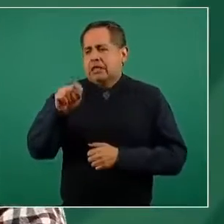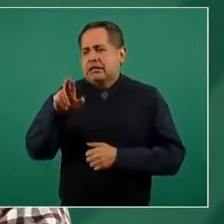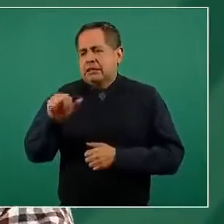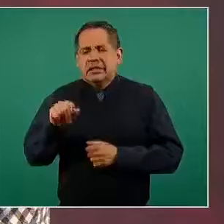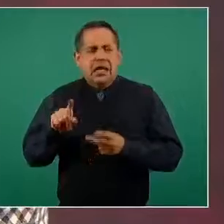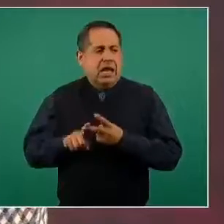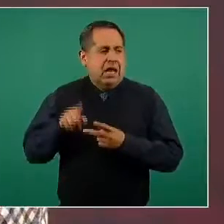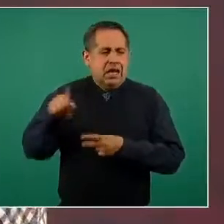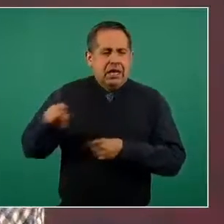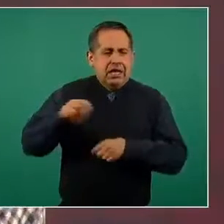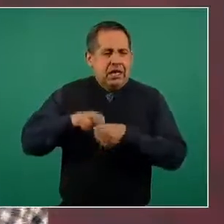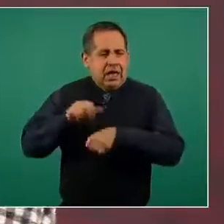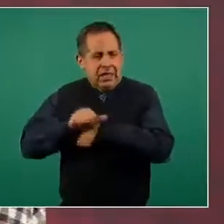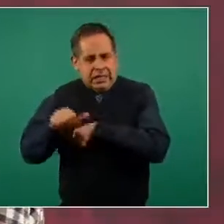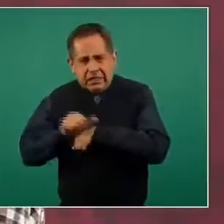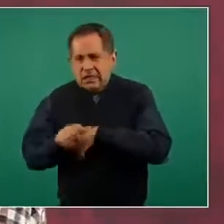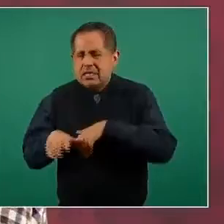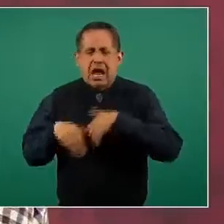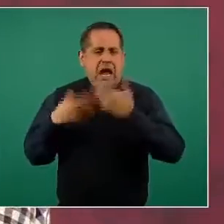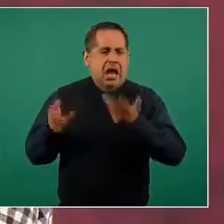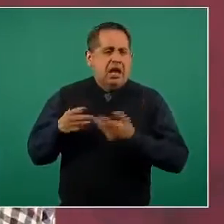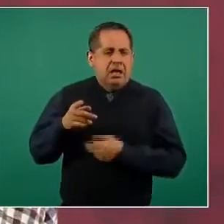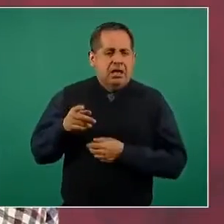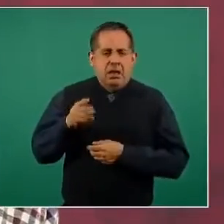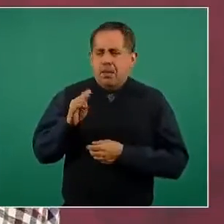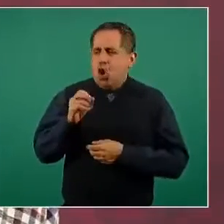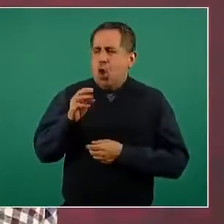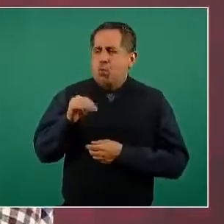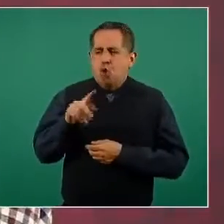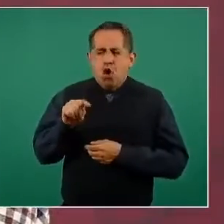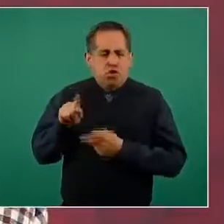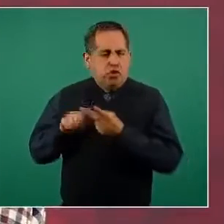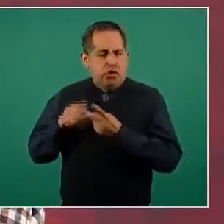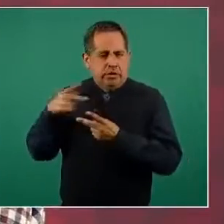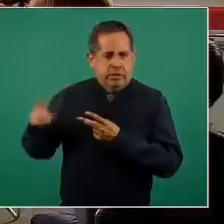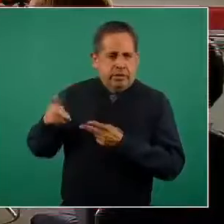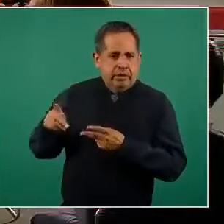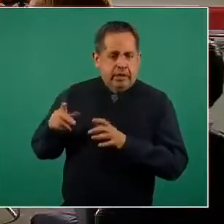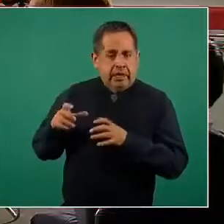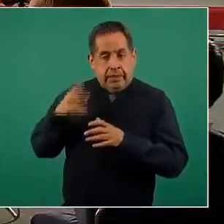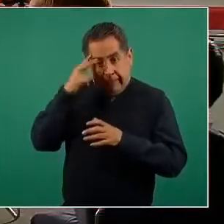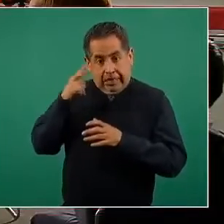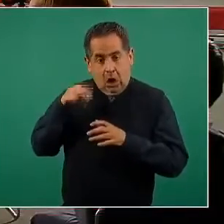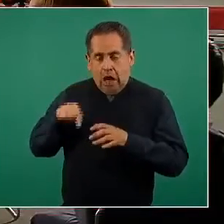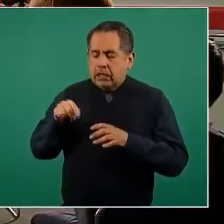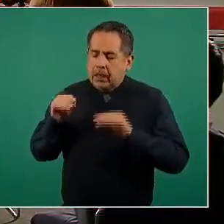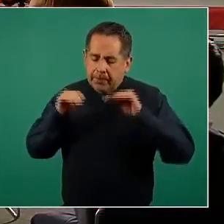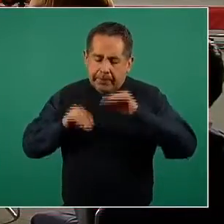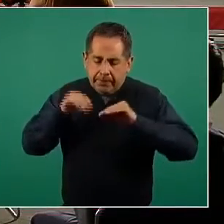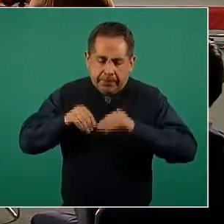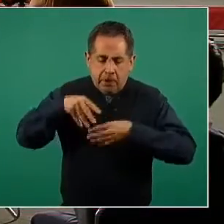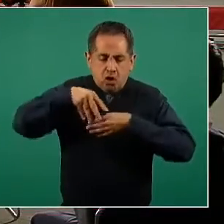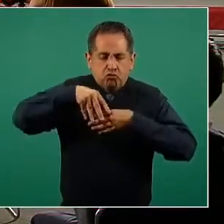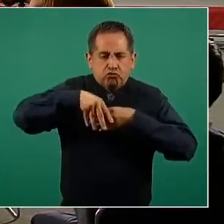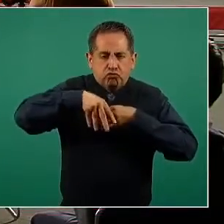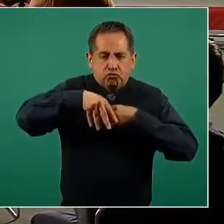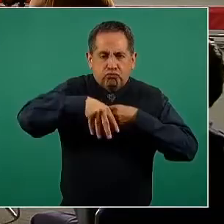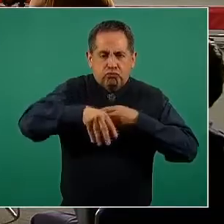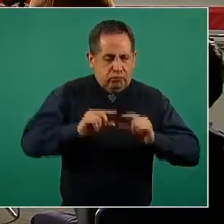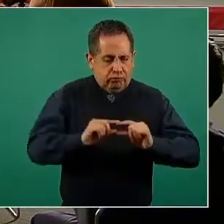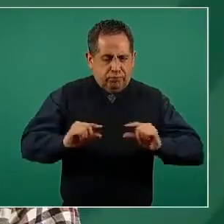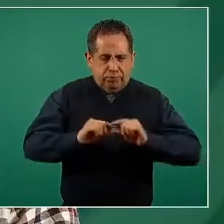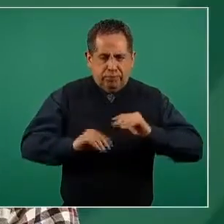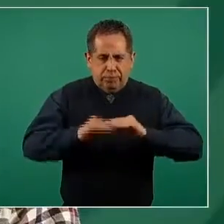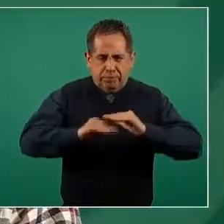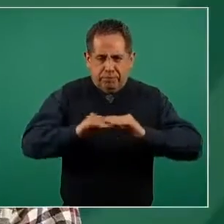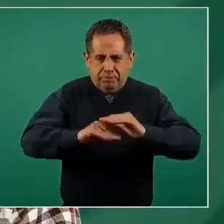produce en granel en Argentina, se envasa en Leomont, la empresa privada mexicana, y es un modelo semejante,